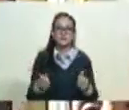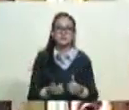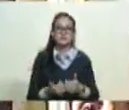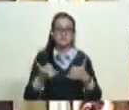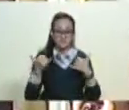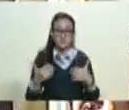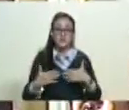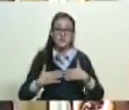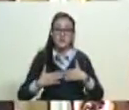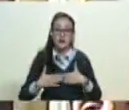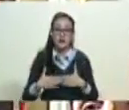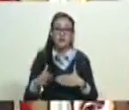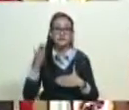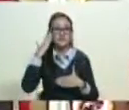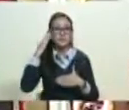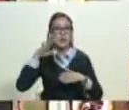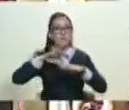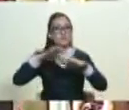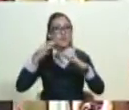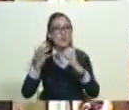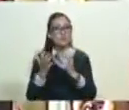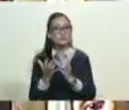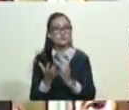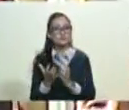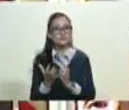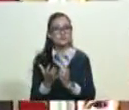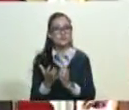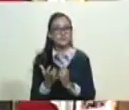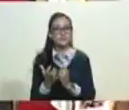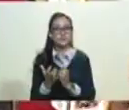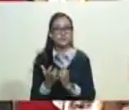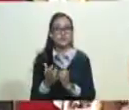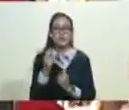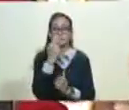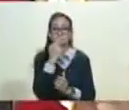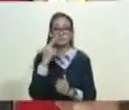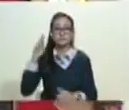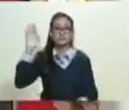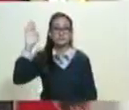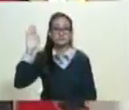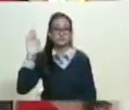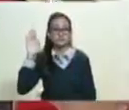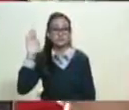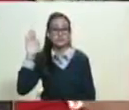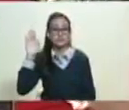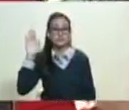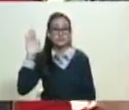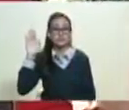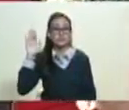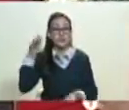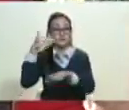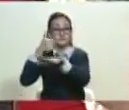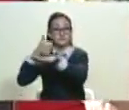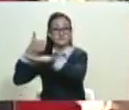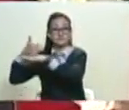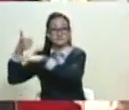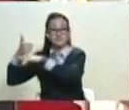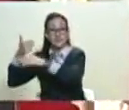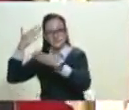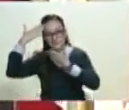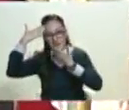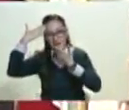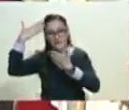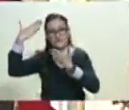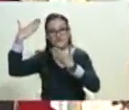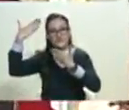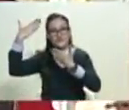Desde ya, que lo sepa el mundo, se ha juramentado una directiva. Saludos, son unos vicepresidentes